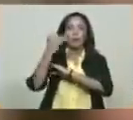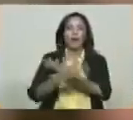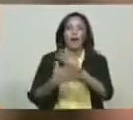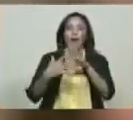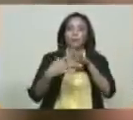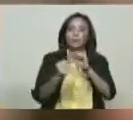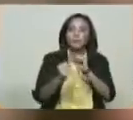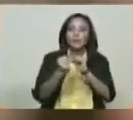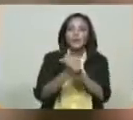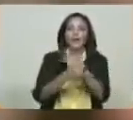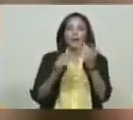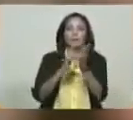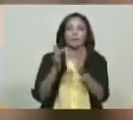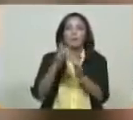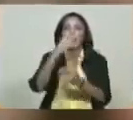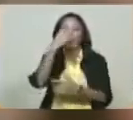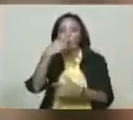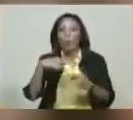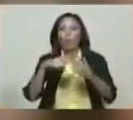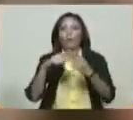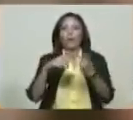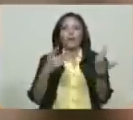los pobres, el liberador.